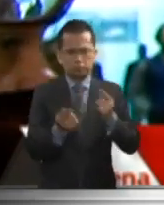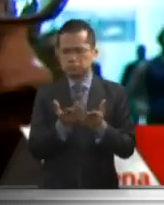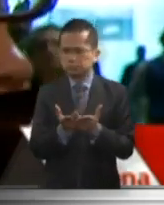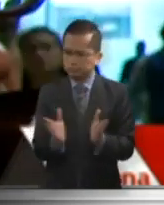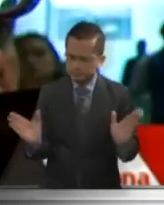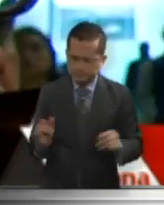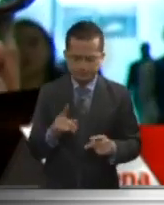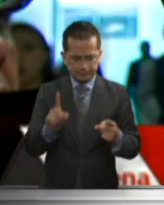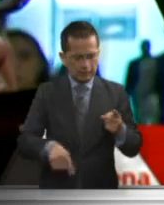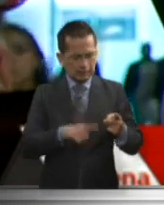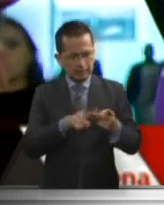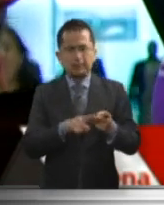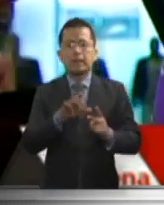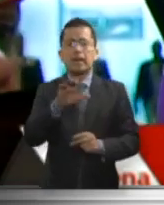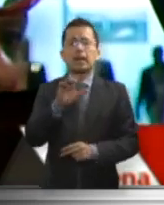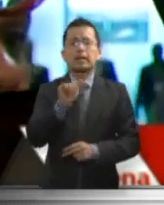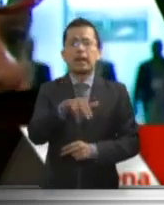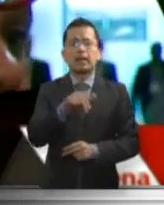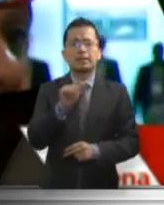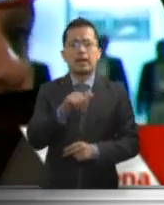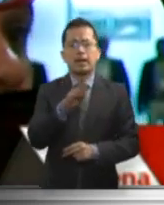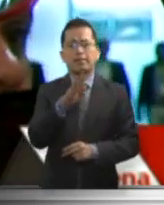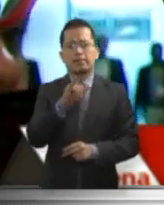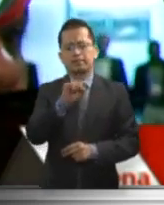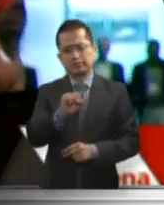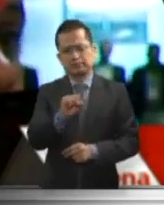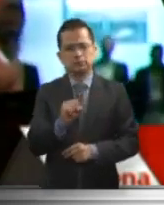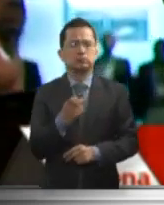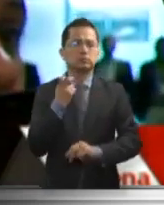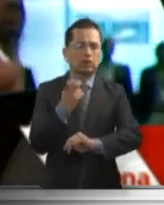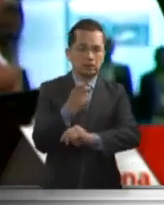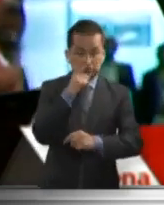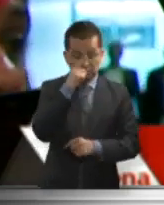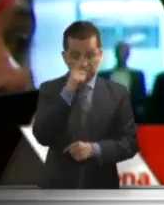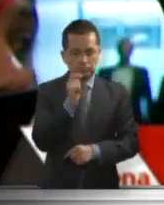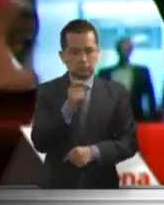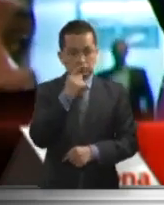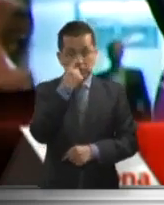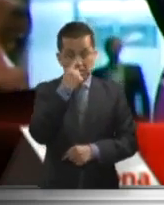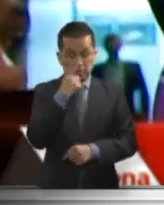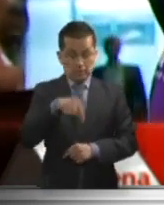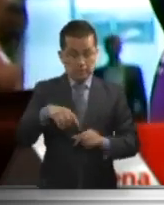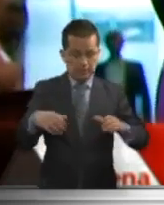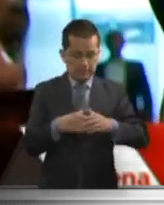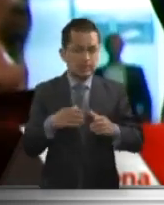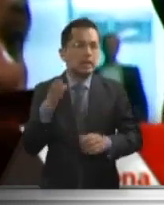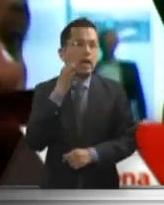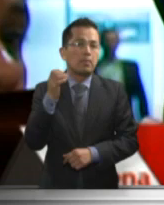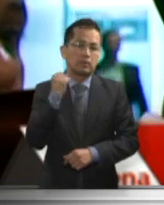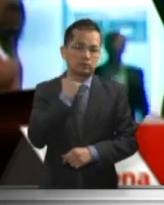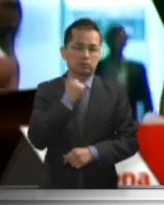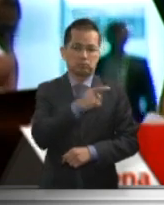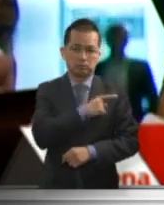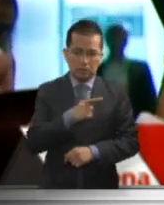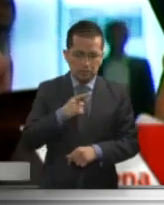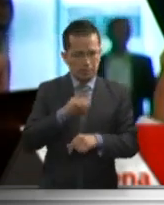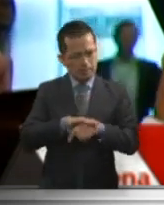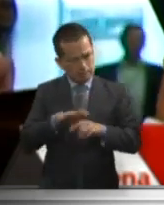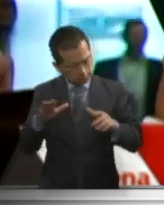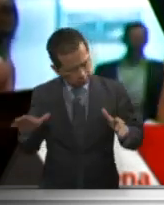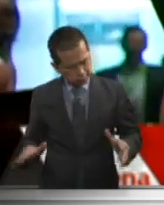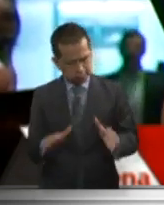Cannabis, que él no estaba en desacuerdo, simplemente que el Senado pulsara